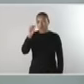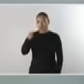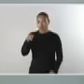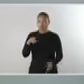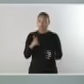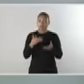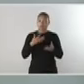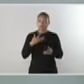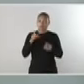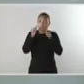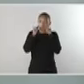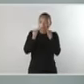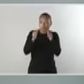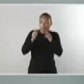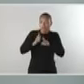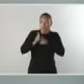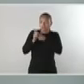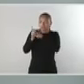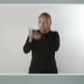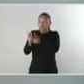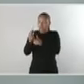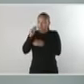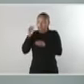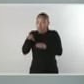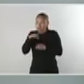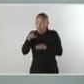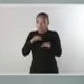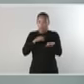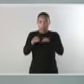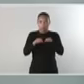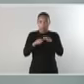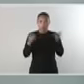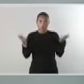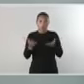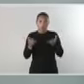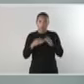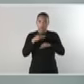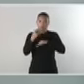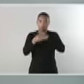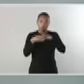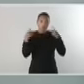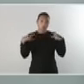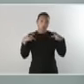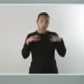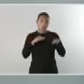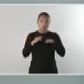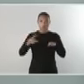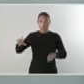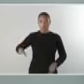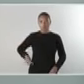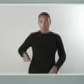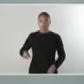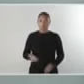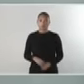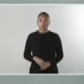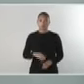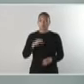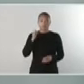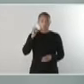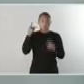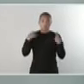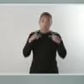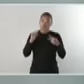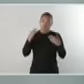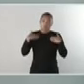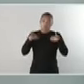la encomienda de darle seguimiento minucioso al trabajo que desempeñan los funcionarios públicos aquellos que